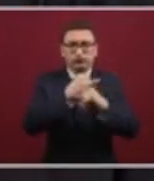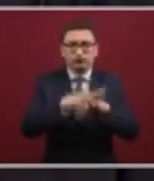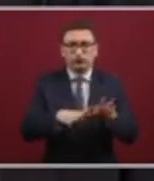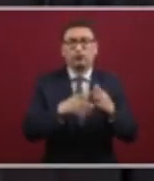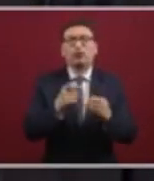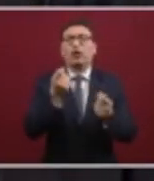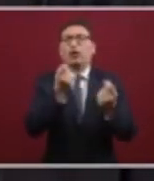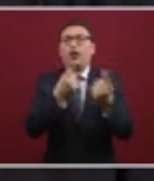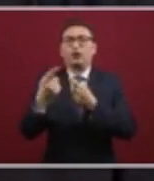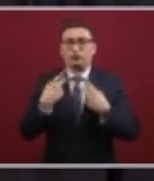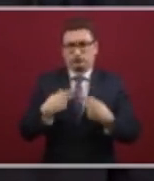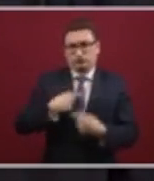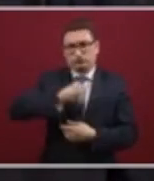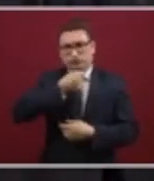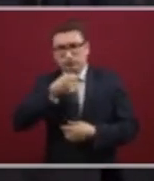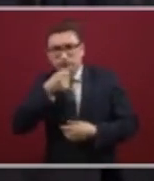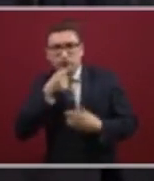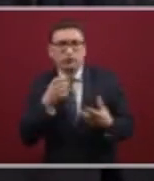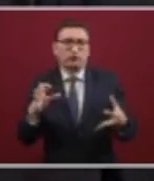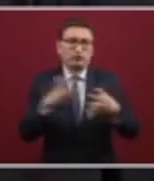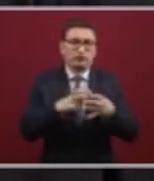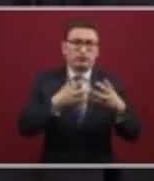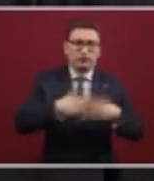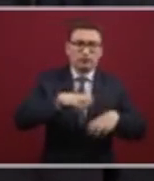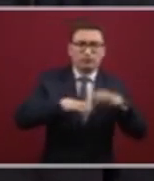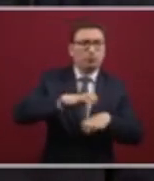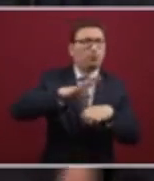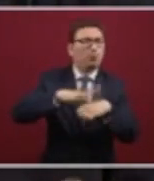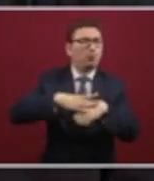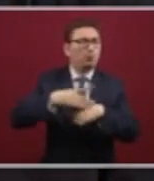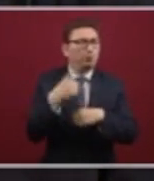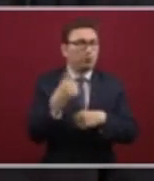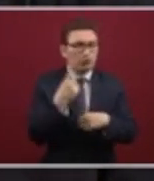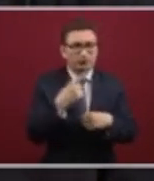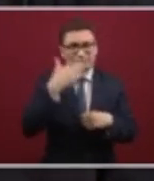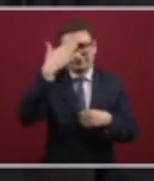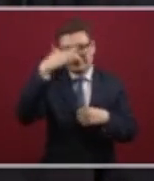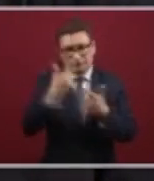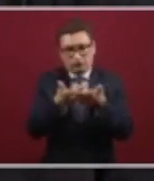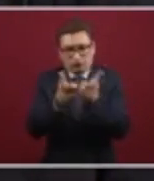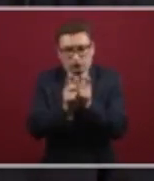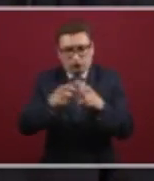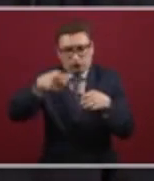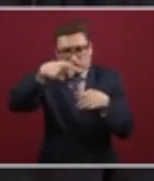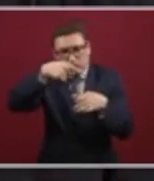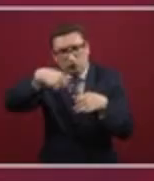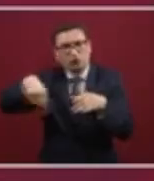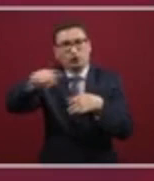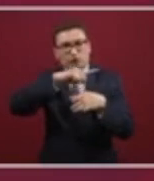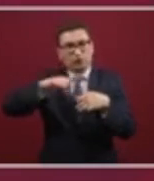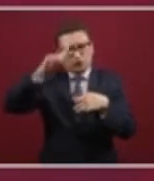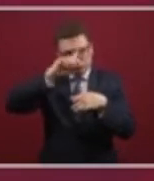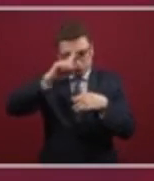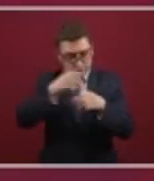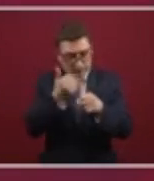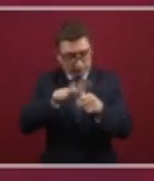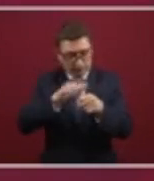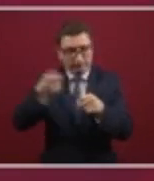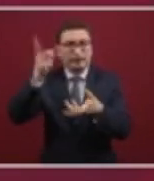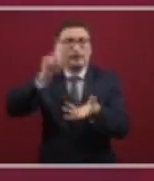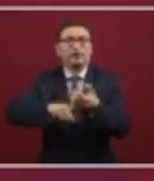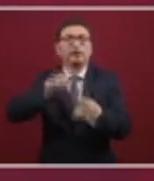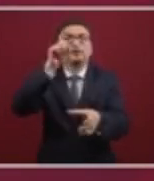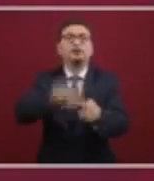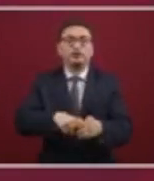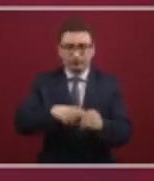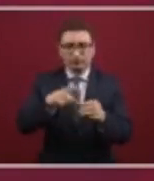se ligó a periodistas con empresas, porque pertenecen a los consejos de administración, forman parte de la empresa. Entonces, esa es la manera por